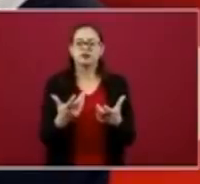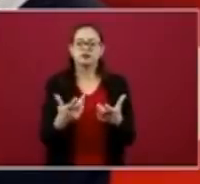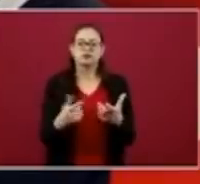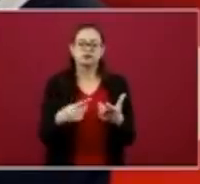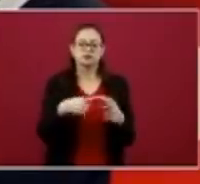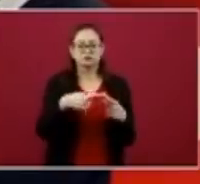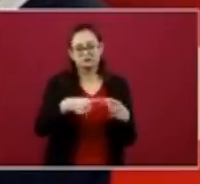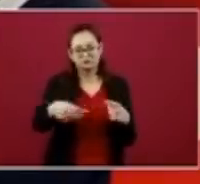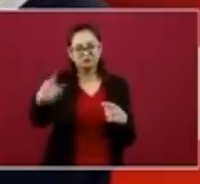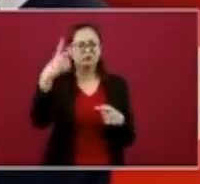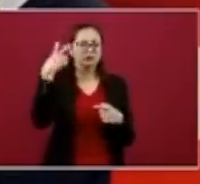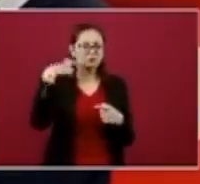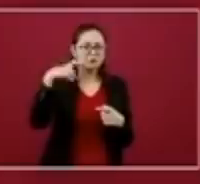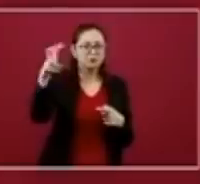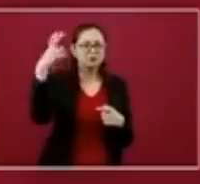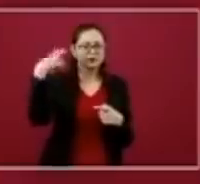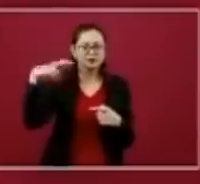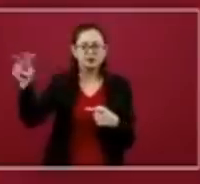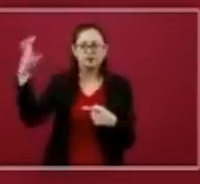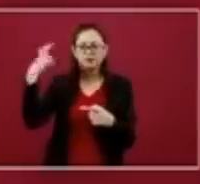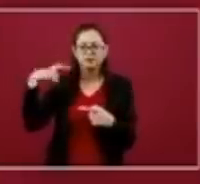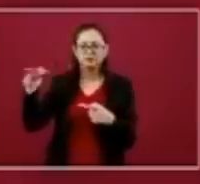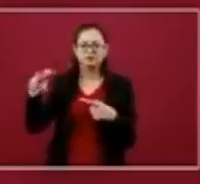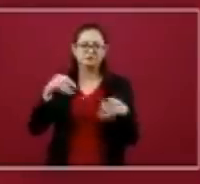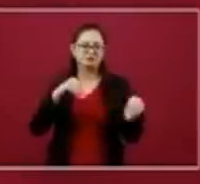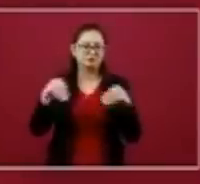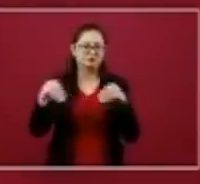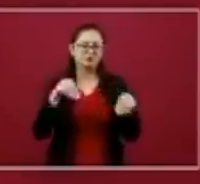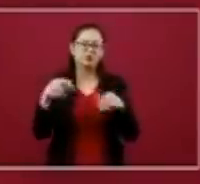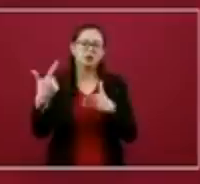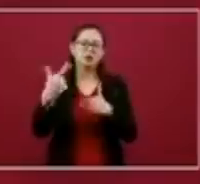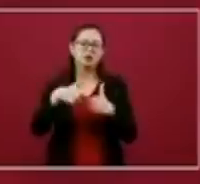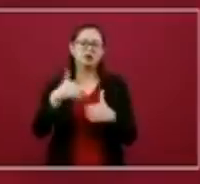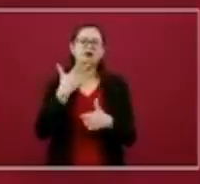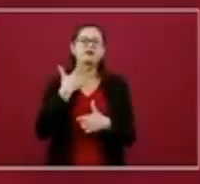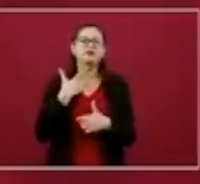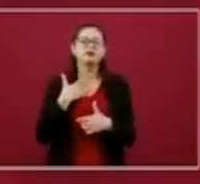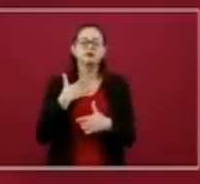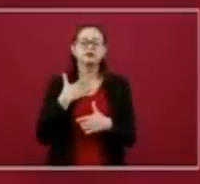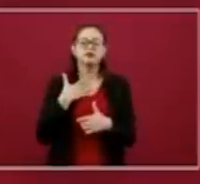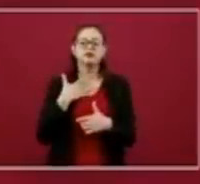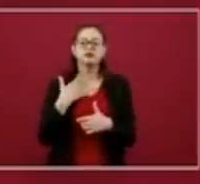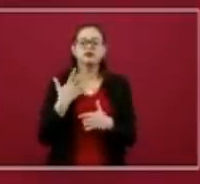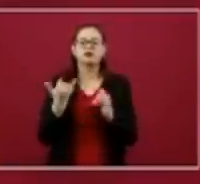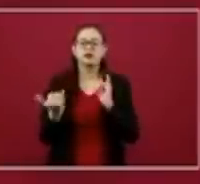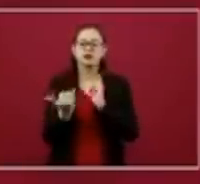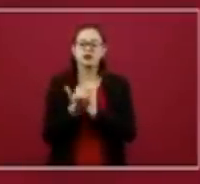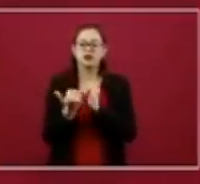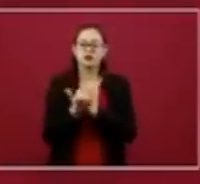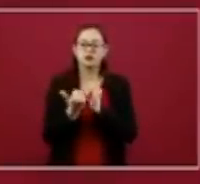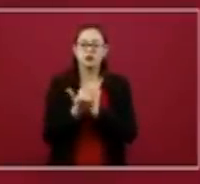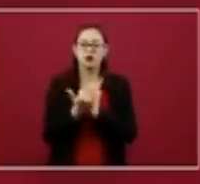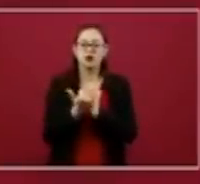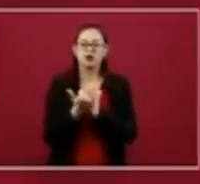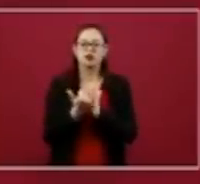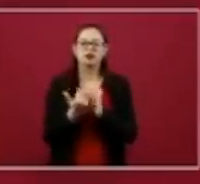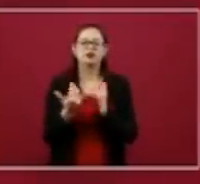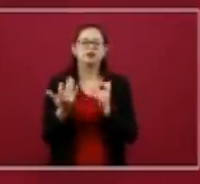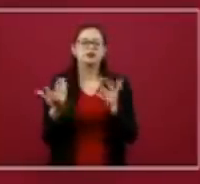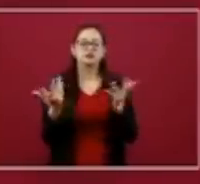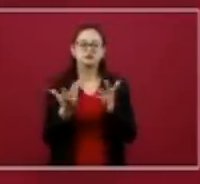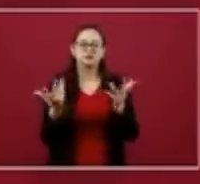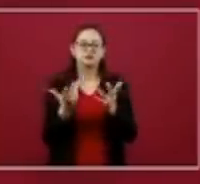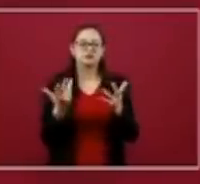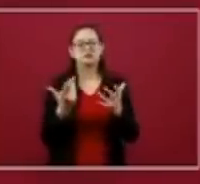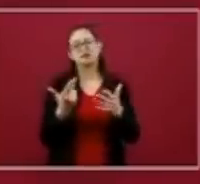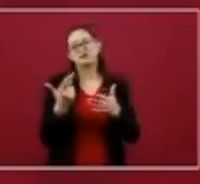en el transcurso de los movimientos y también para realizar el pintado, el rotulado,